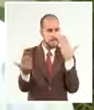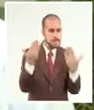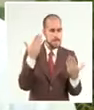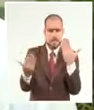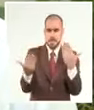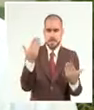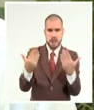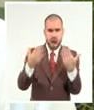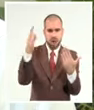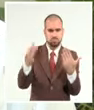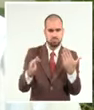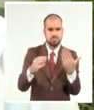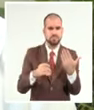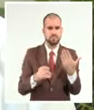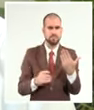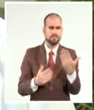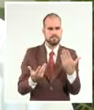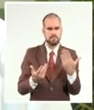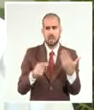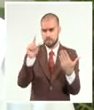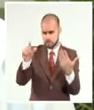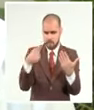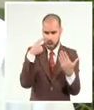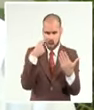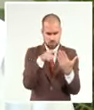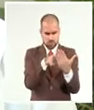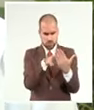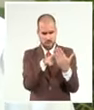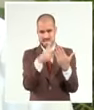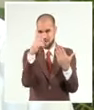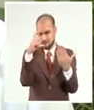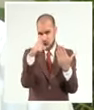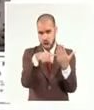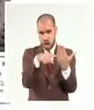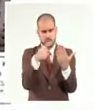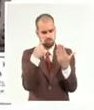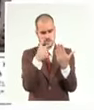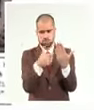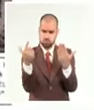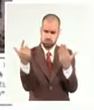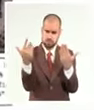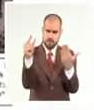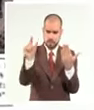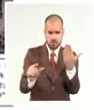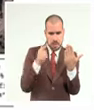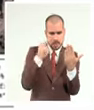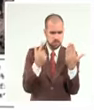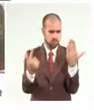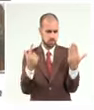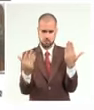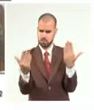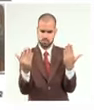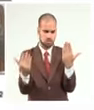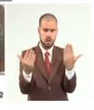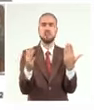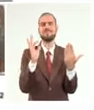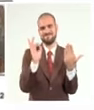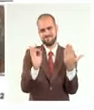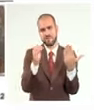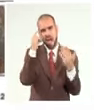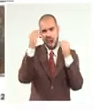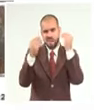confrontan con las personas que fueron posteriormente juzgadas y se analiza el grado